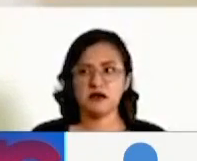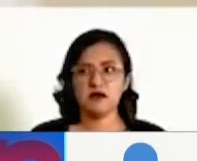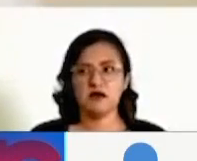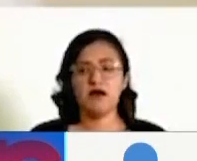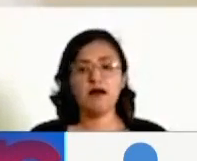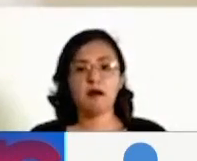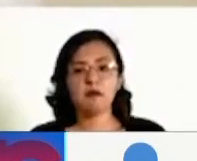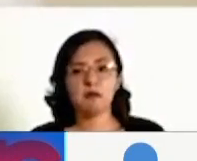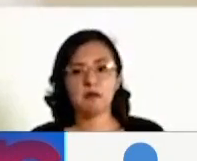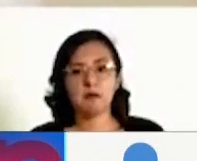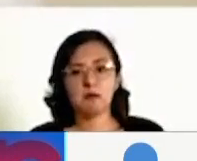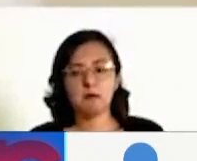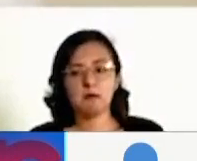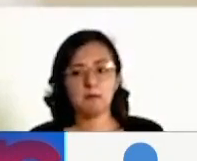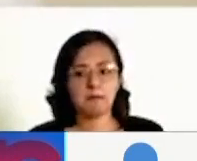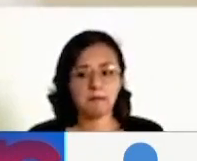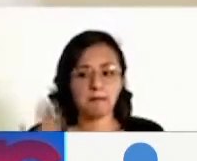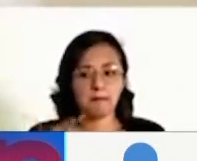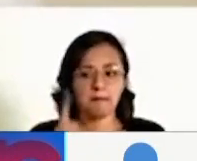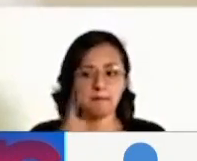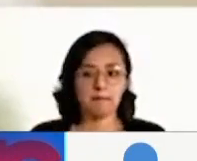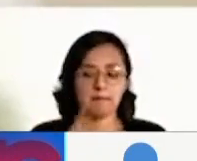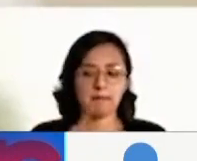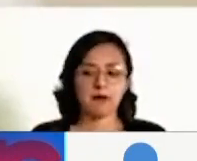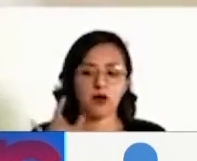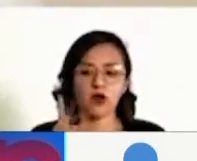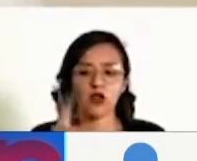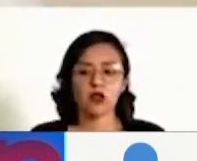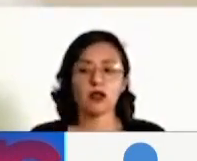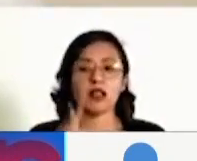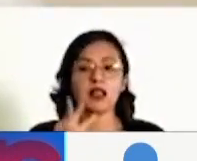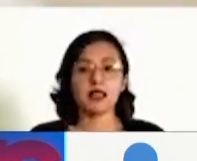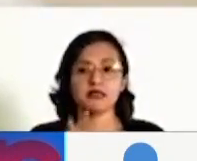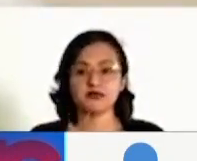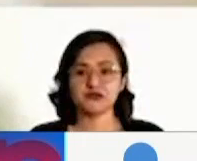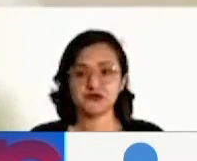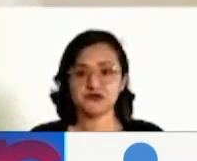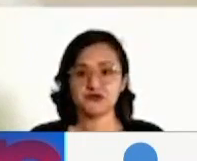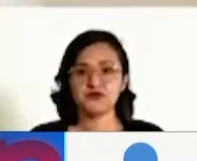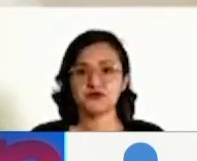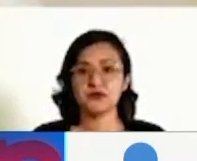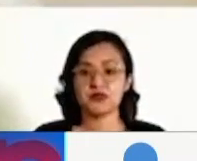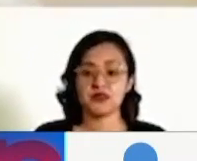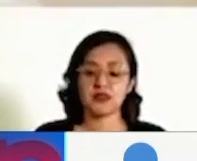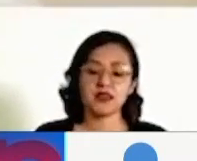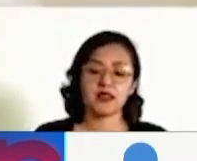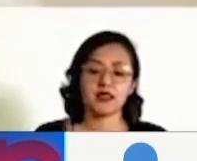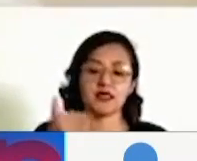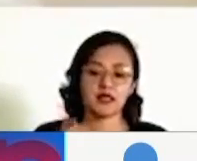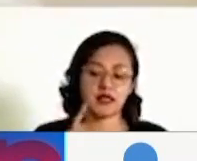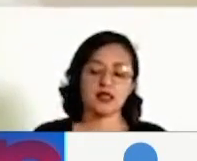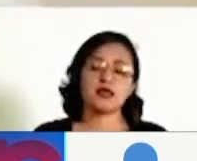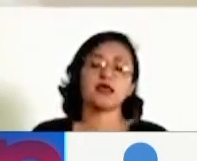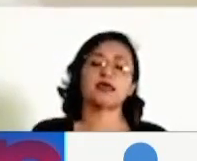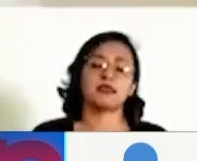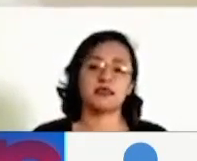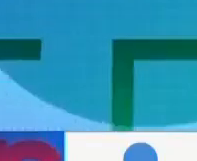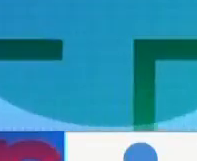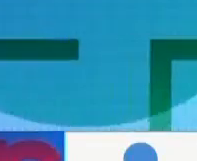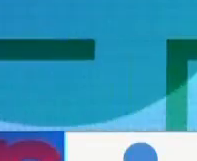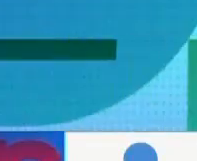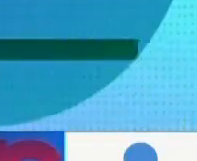que se desarrolló el 1 de julio del 2018. Y días anteriores y días posteriores.